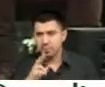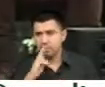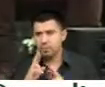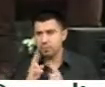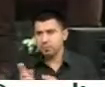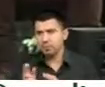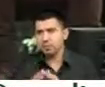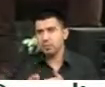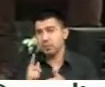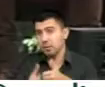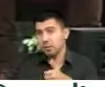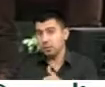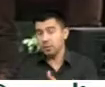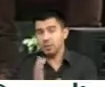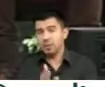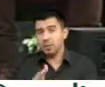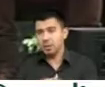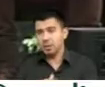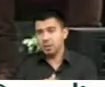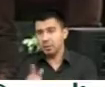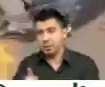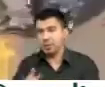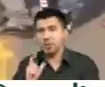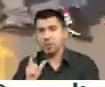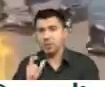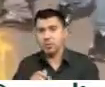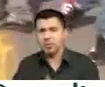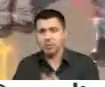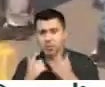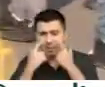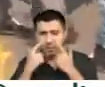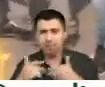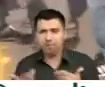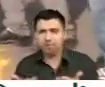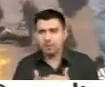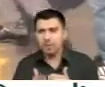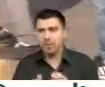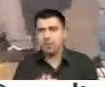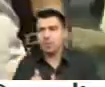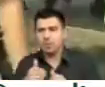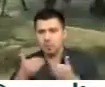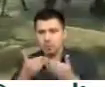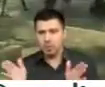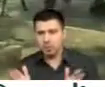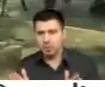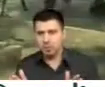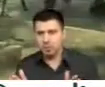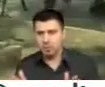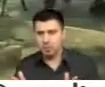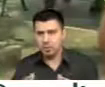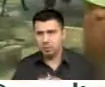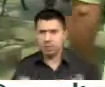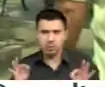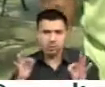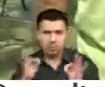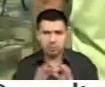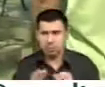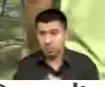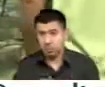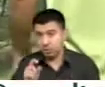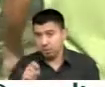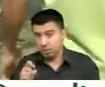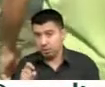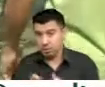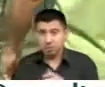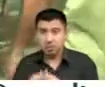y por supuesto la ciudad de Cúcuta, pero también se espera que se establezcan las condiciones para una reapertura. Es indispensable que la frontera esté abierta.